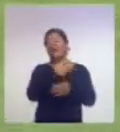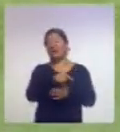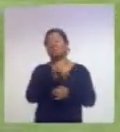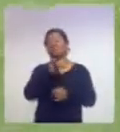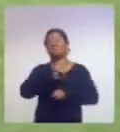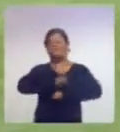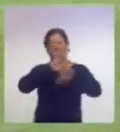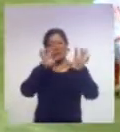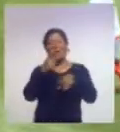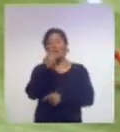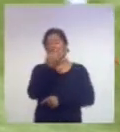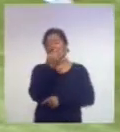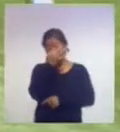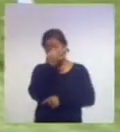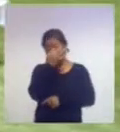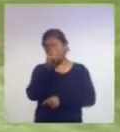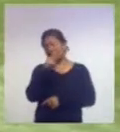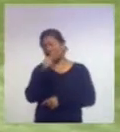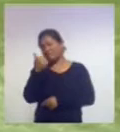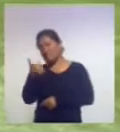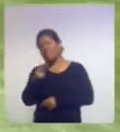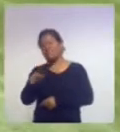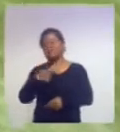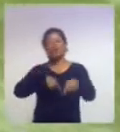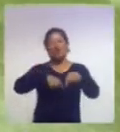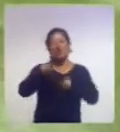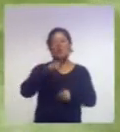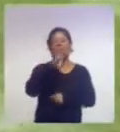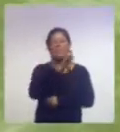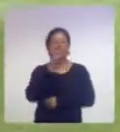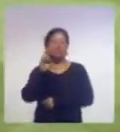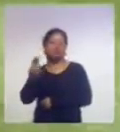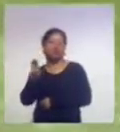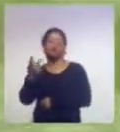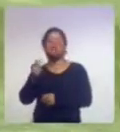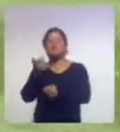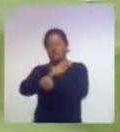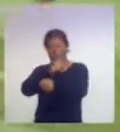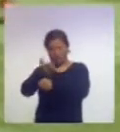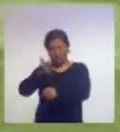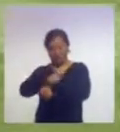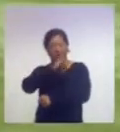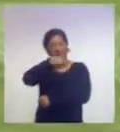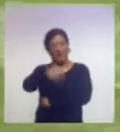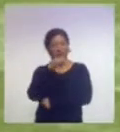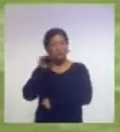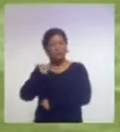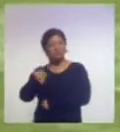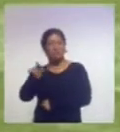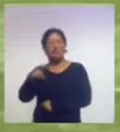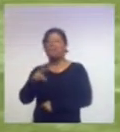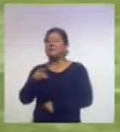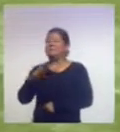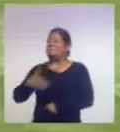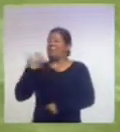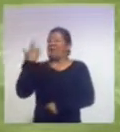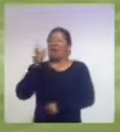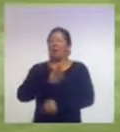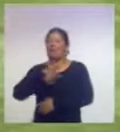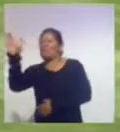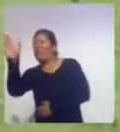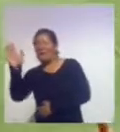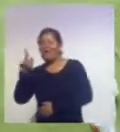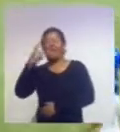En minuto 76, cabezazo del goleador Brandon Rosas que el portero Jared Muñoz sacó milagrosamente para salvar el equipo del